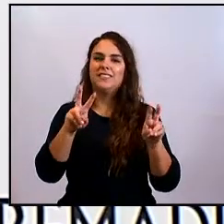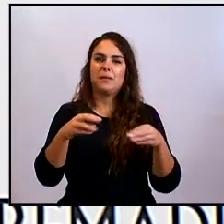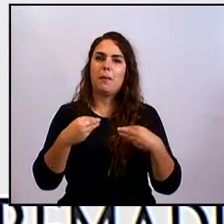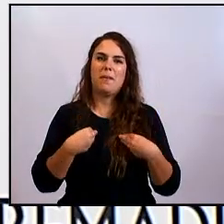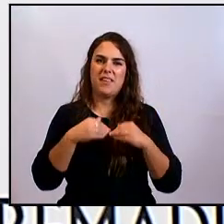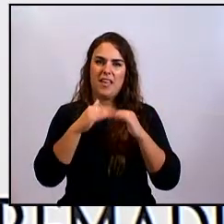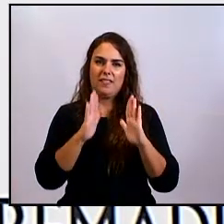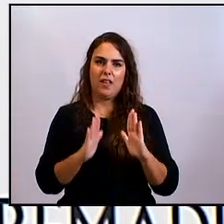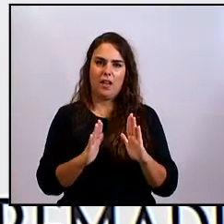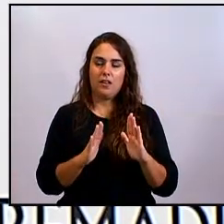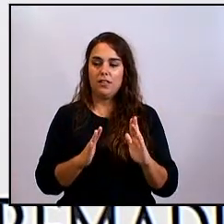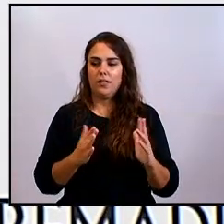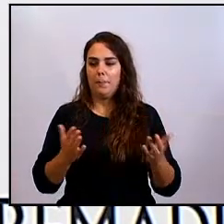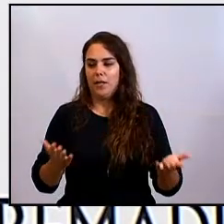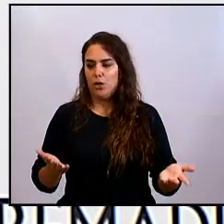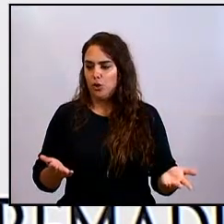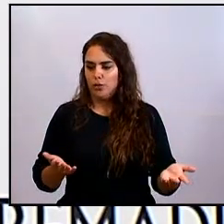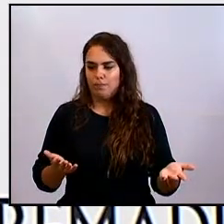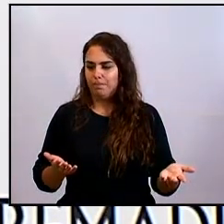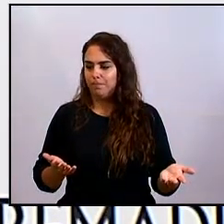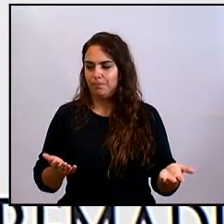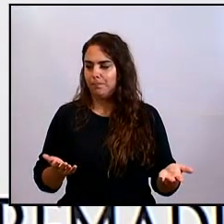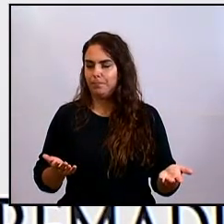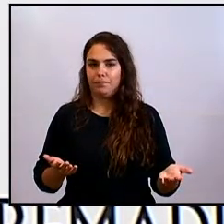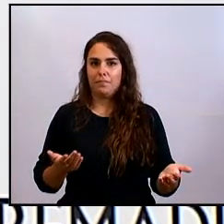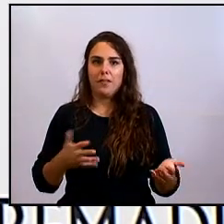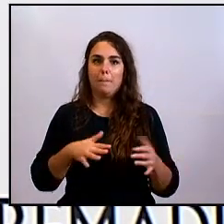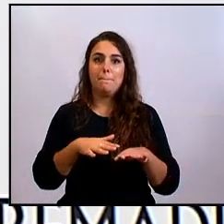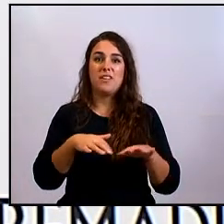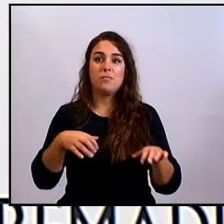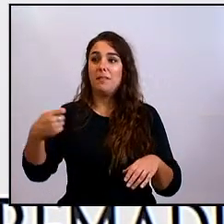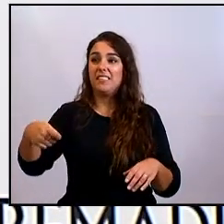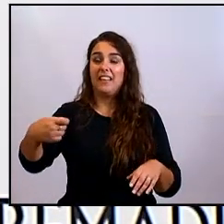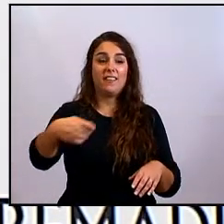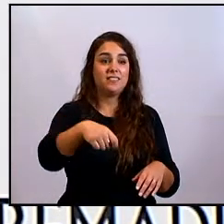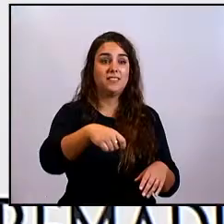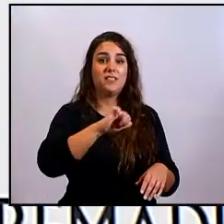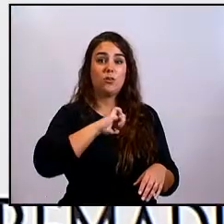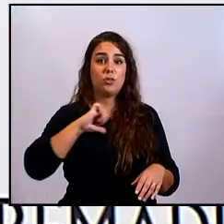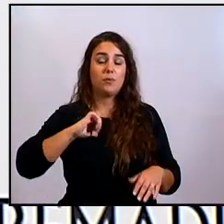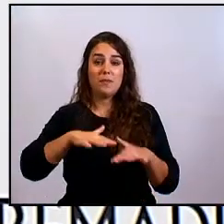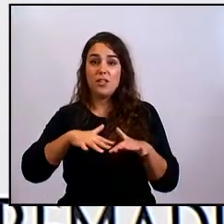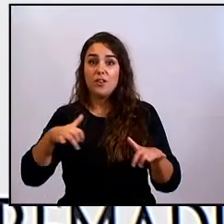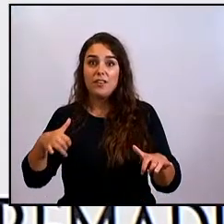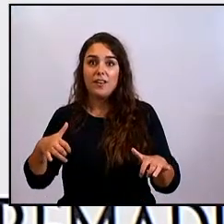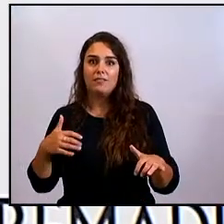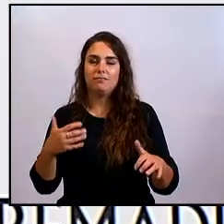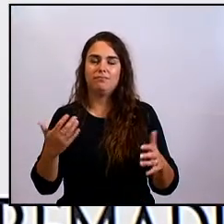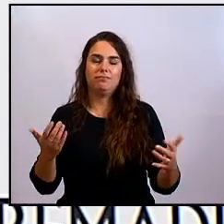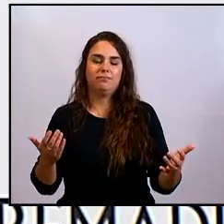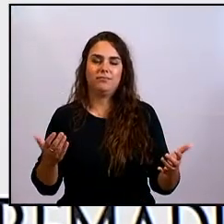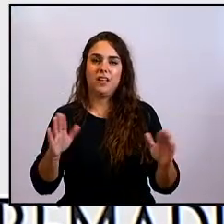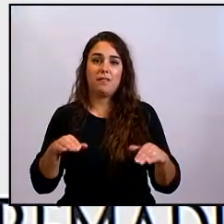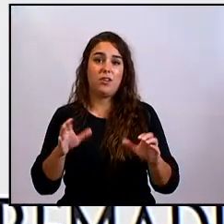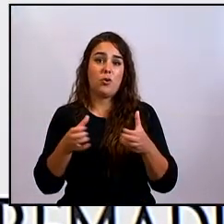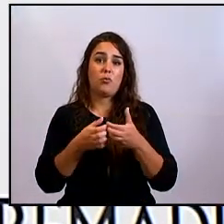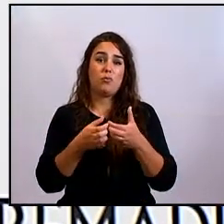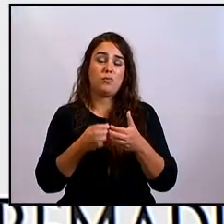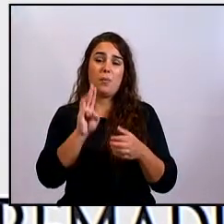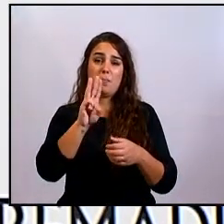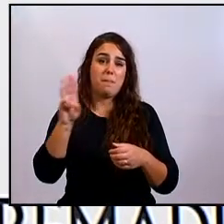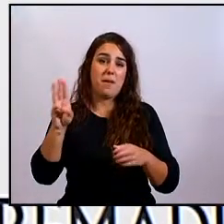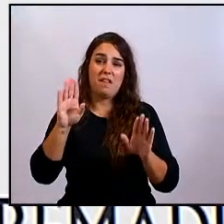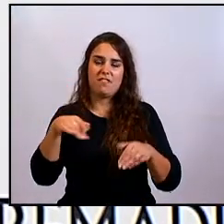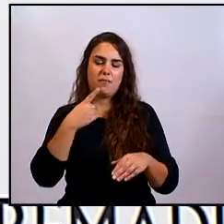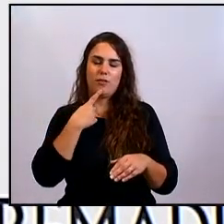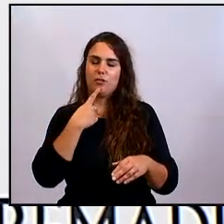vivienda. La mayoría de presidentes autonómicos, las autonomías gobernadas por el Partido Popular, pusimos